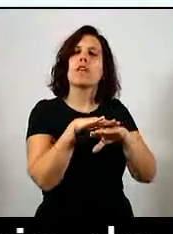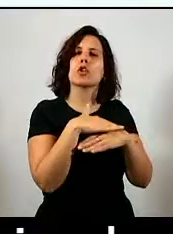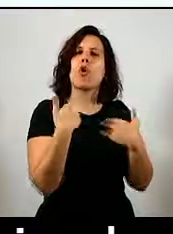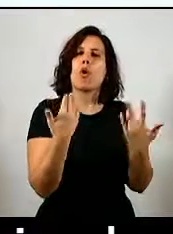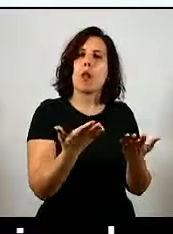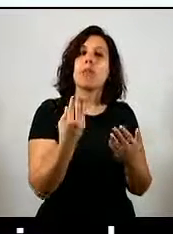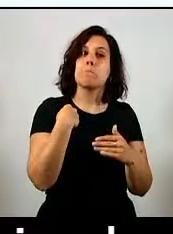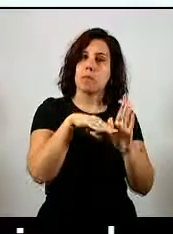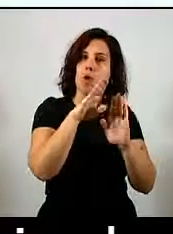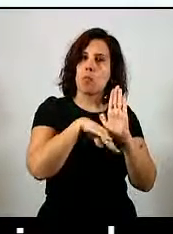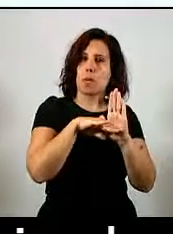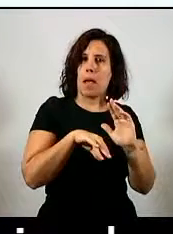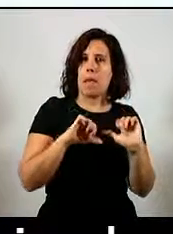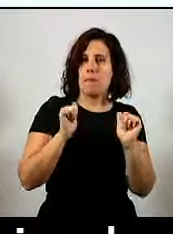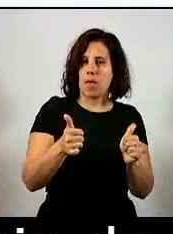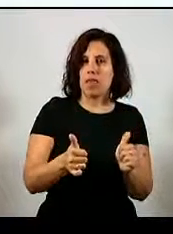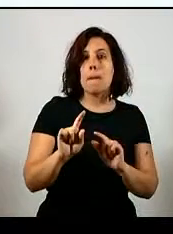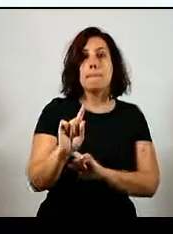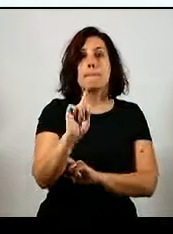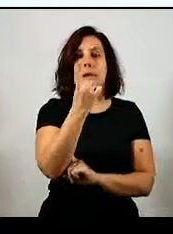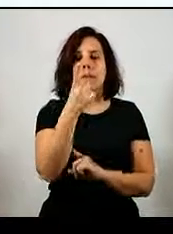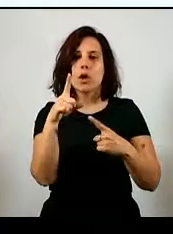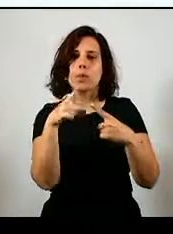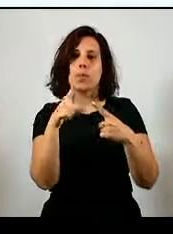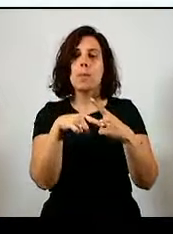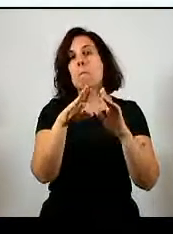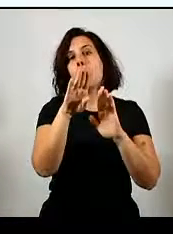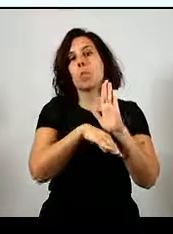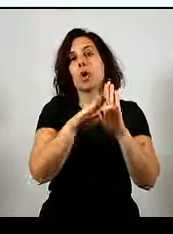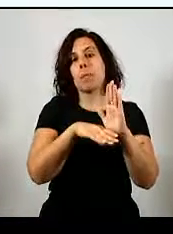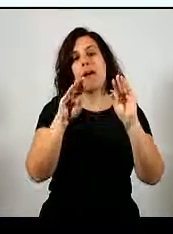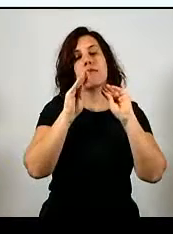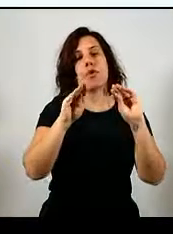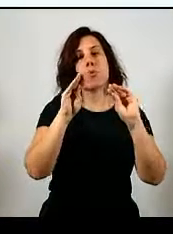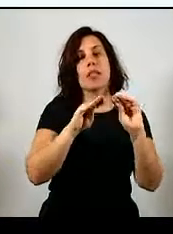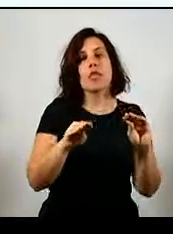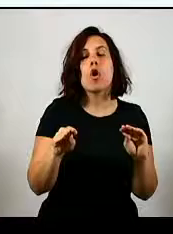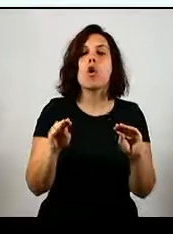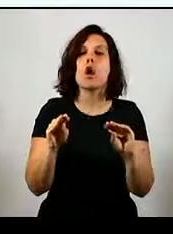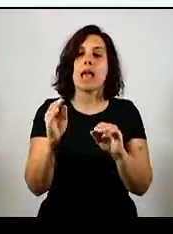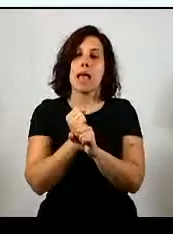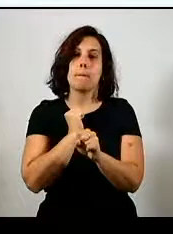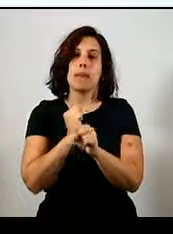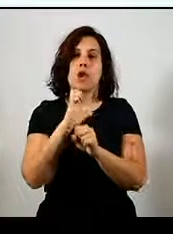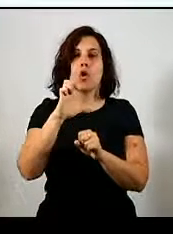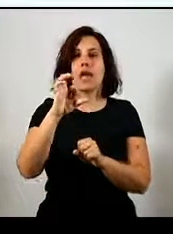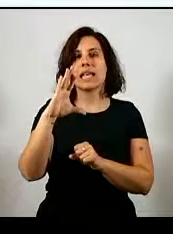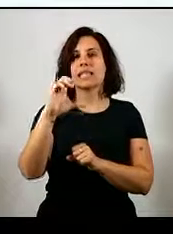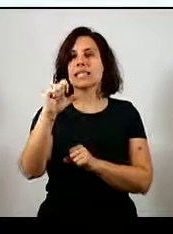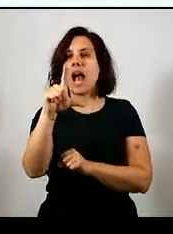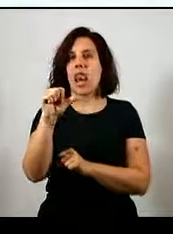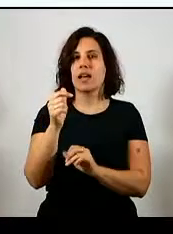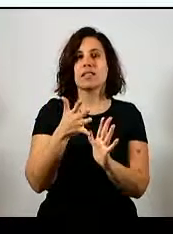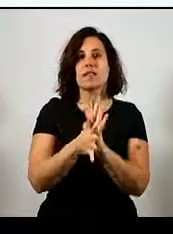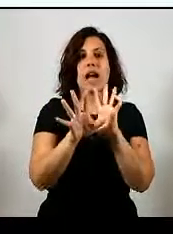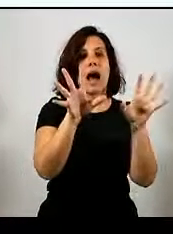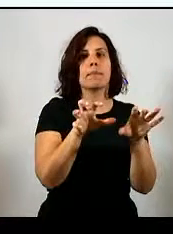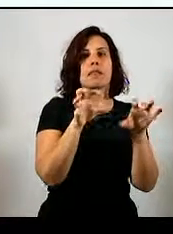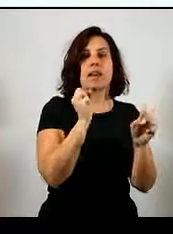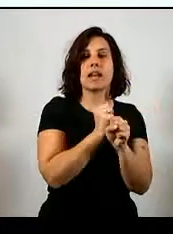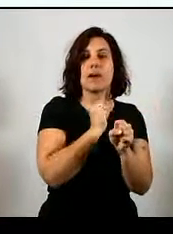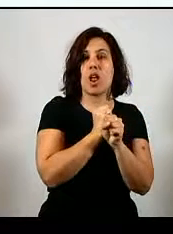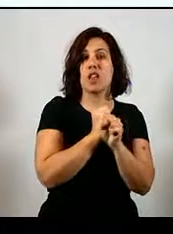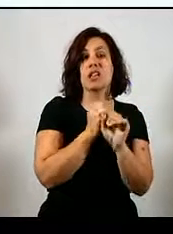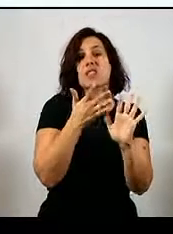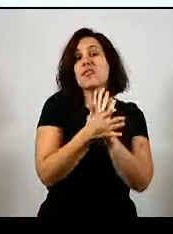de los mismos. El primero es el programa de formación y empleo Escala, Escuelas de Aprendizaje Laboral, que se configura como un programa que